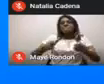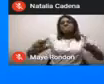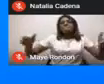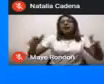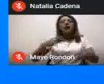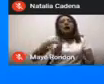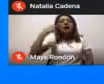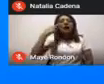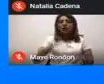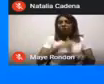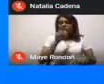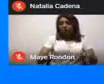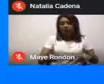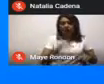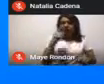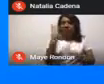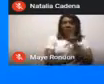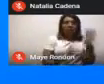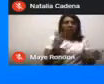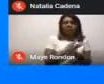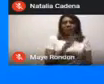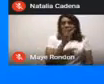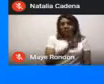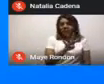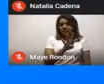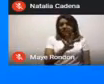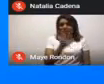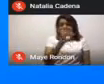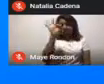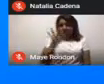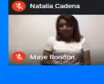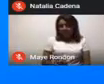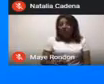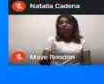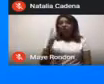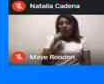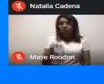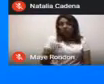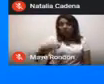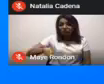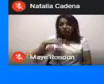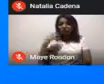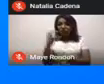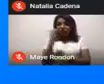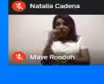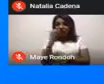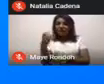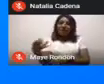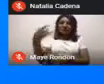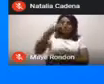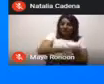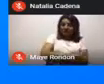crece, el crecimiento mundial fue del 4%, y nosotros crecimos por encima de